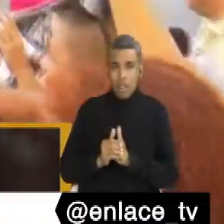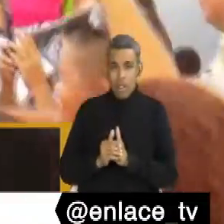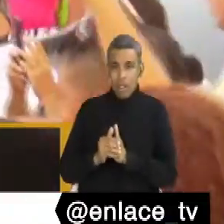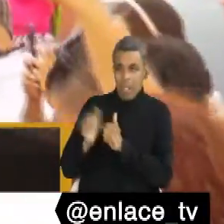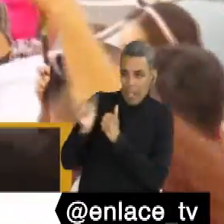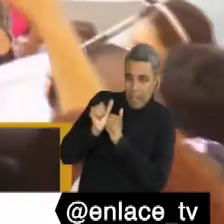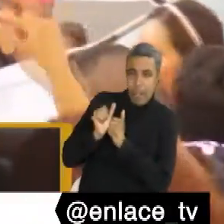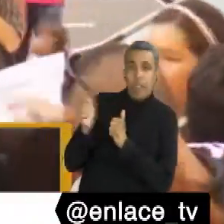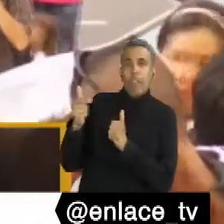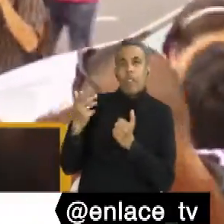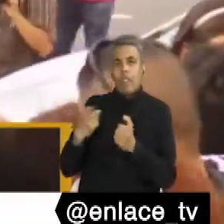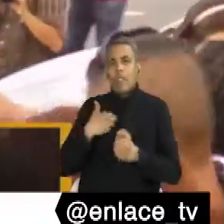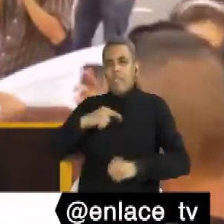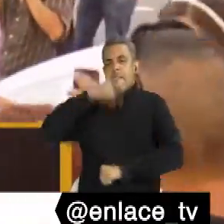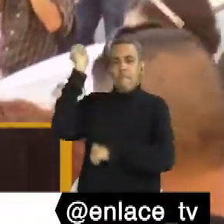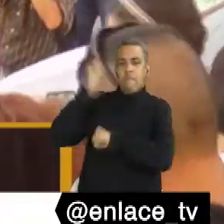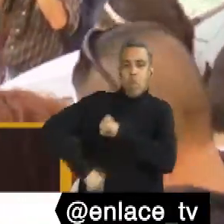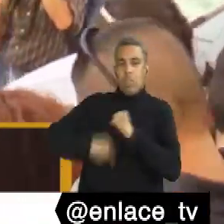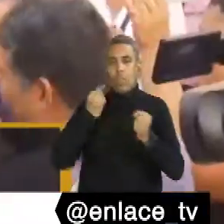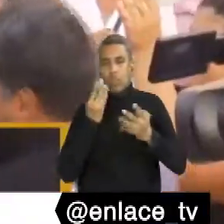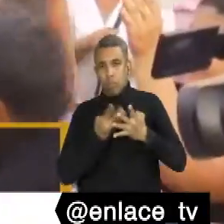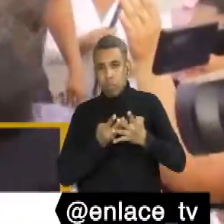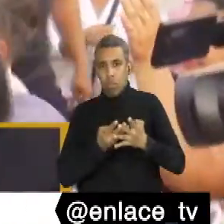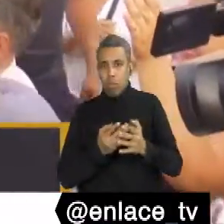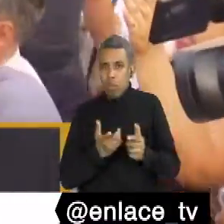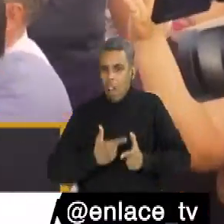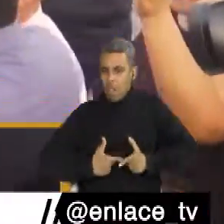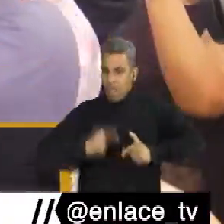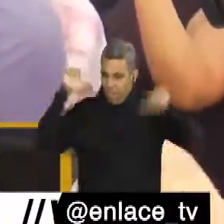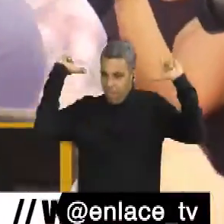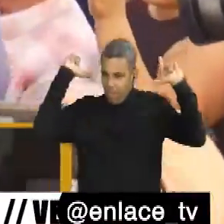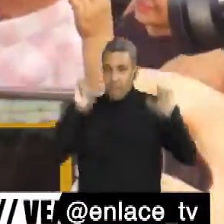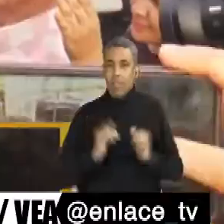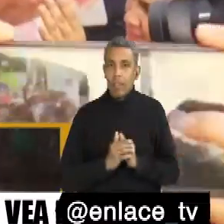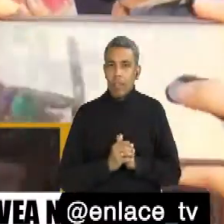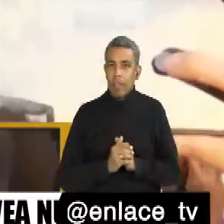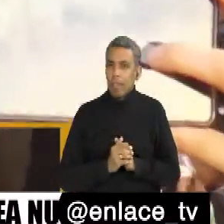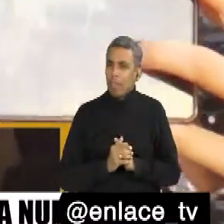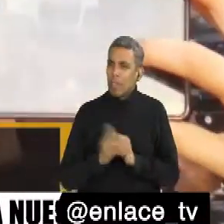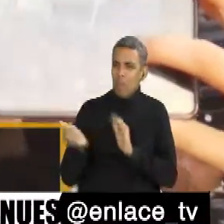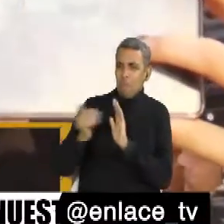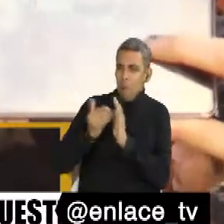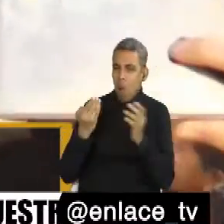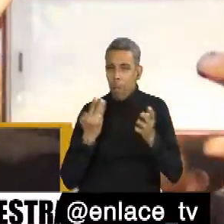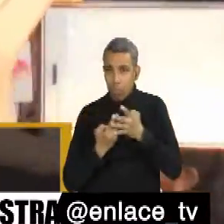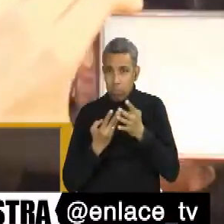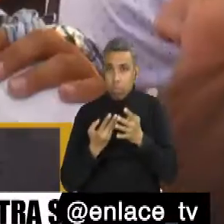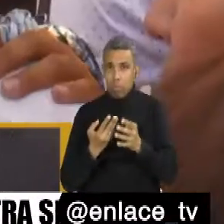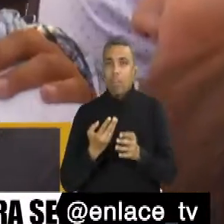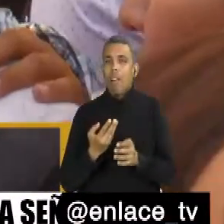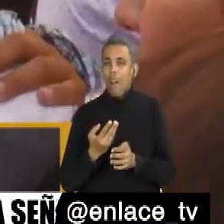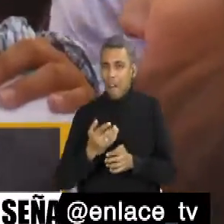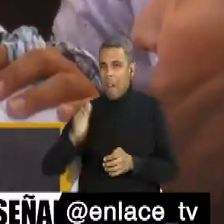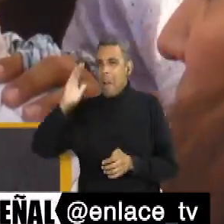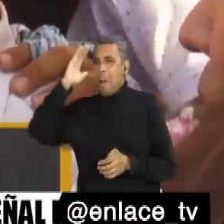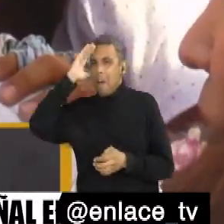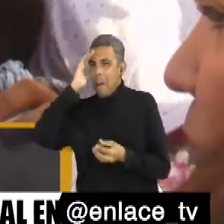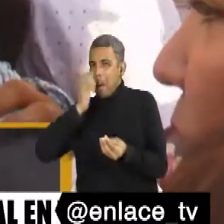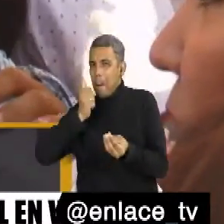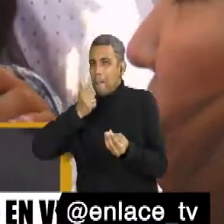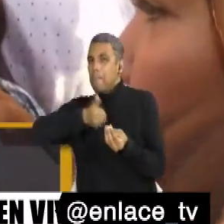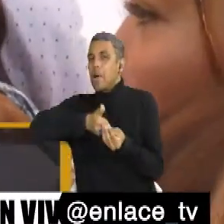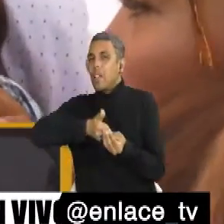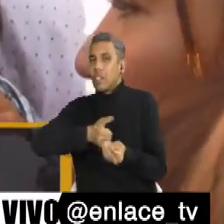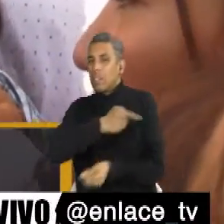encarcelándome, pero sigo vigente acá. Ravelo calificó su captura como un montaje del paramilitarismo. Yo quiero decirles de